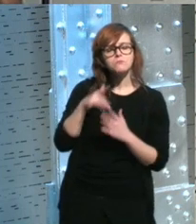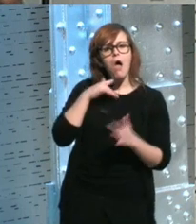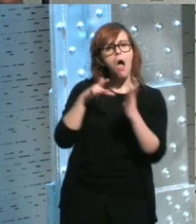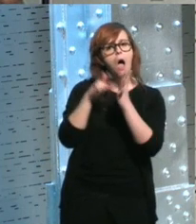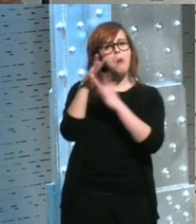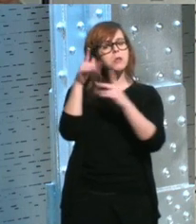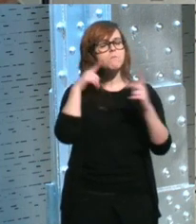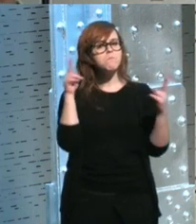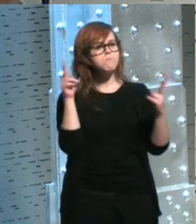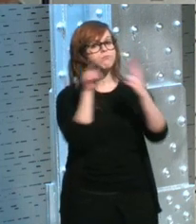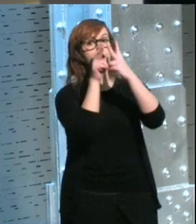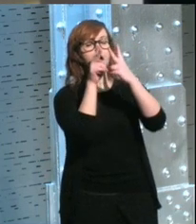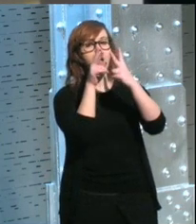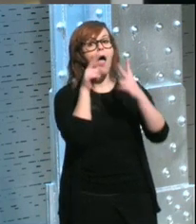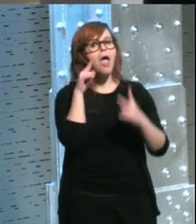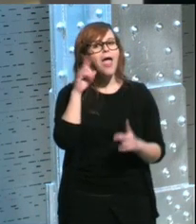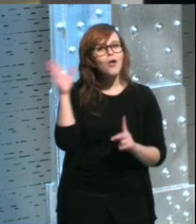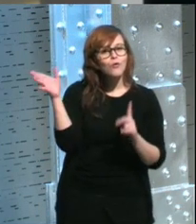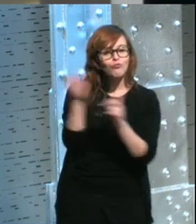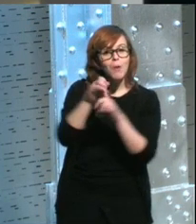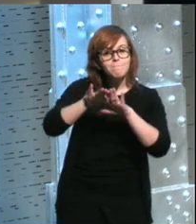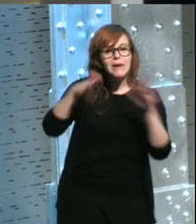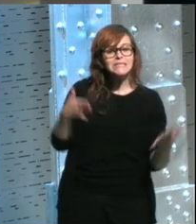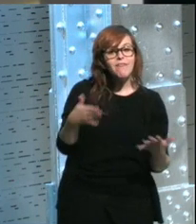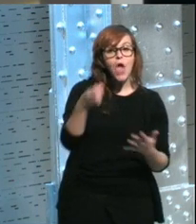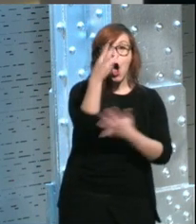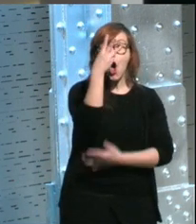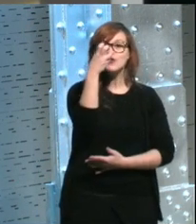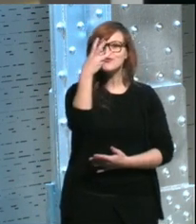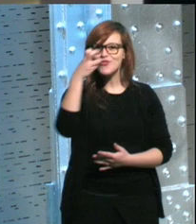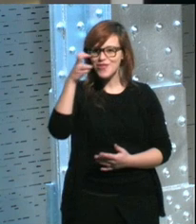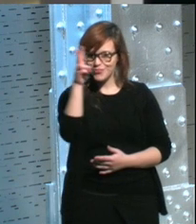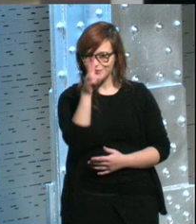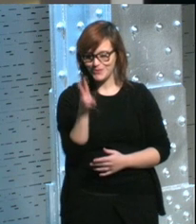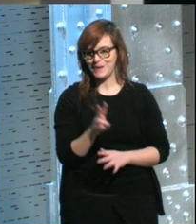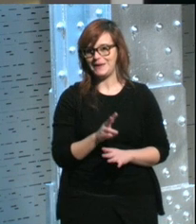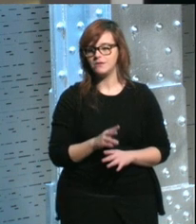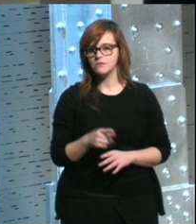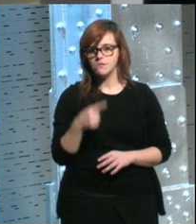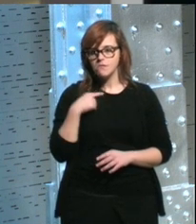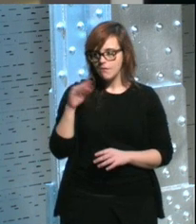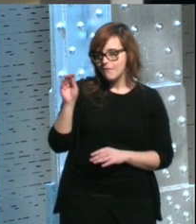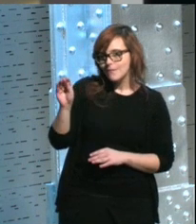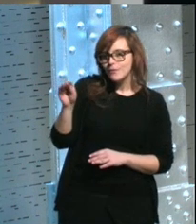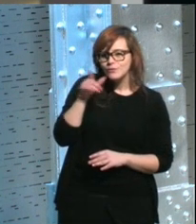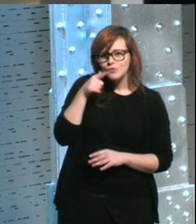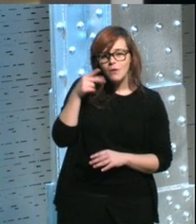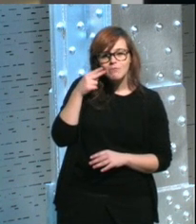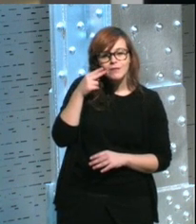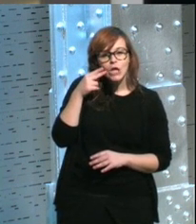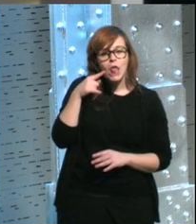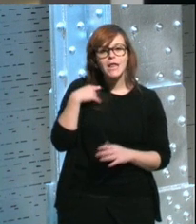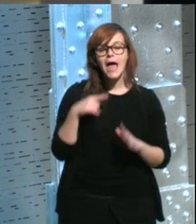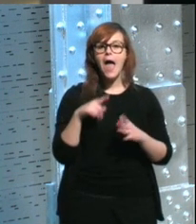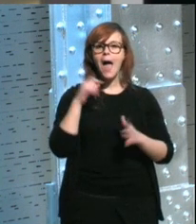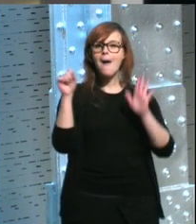de sacar una mesa de $800. Y entonces cuando le pregunté si no tenía miedo que Starbucks le robara la